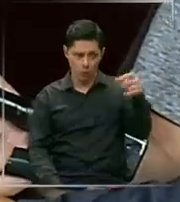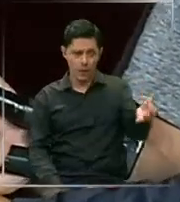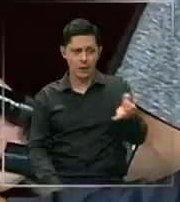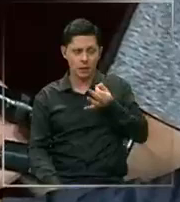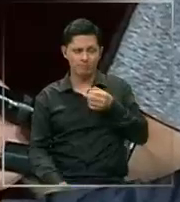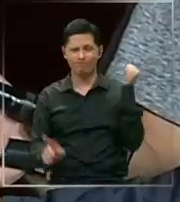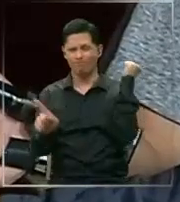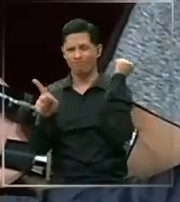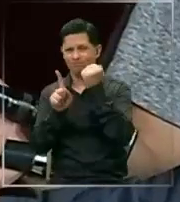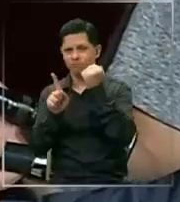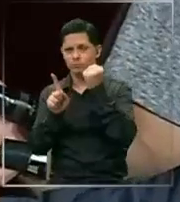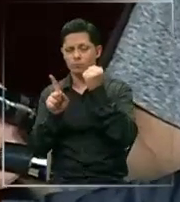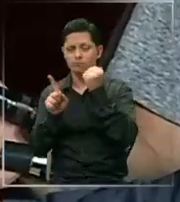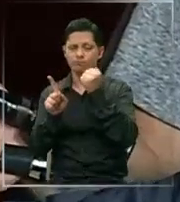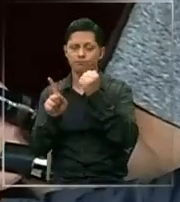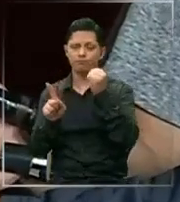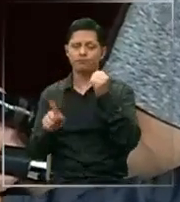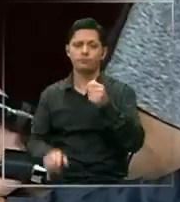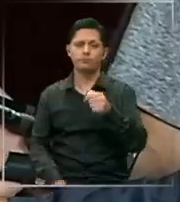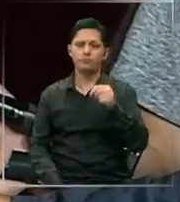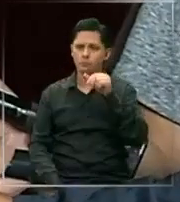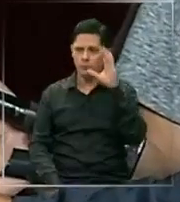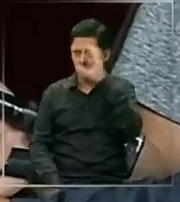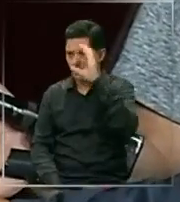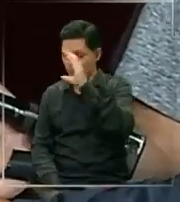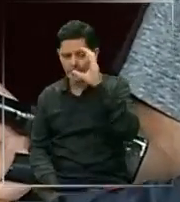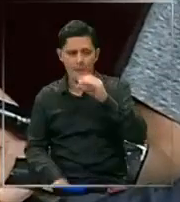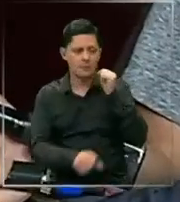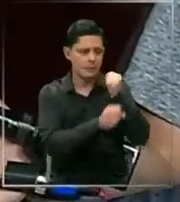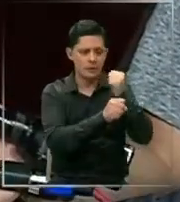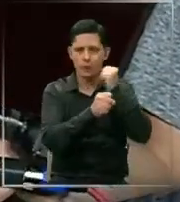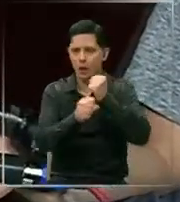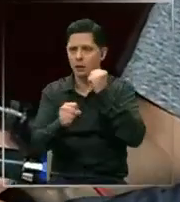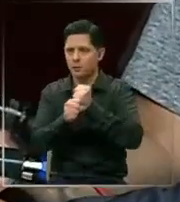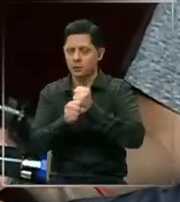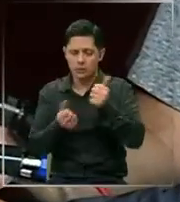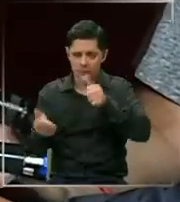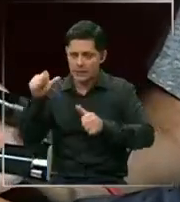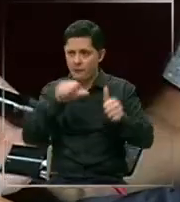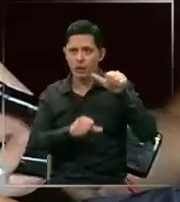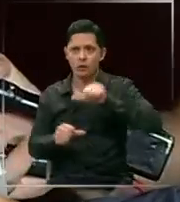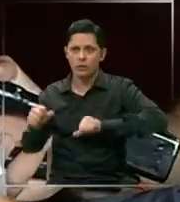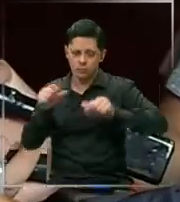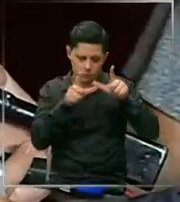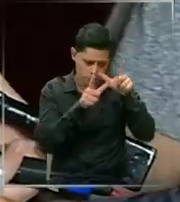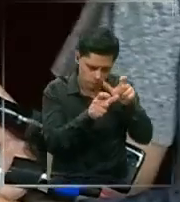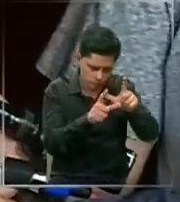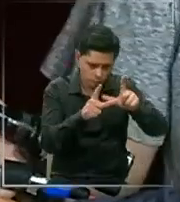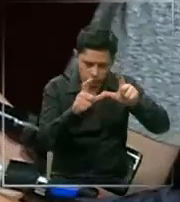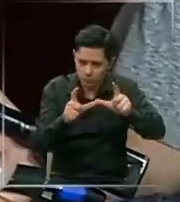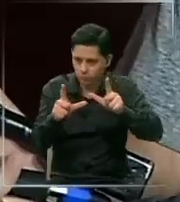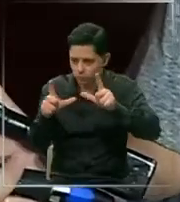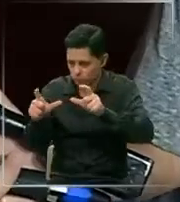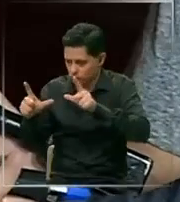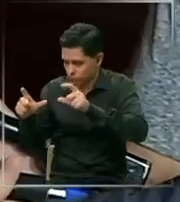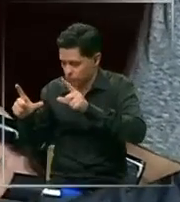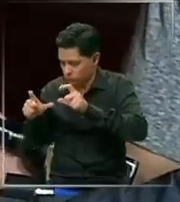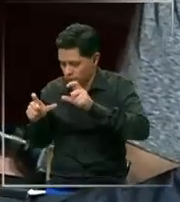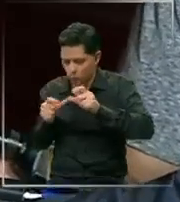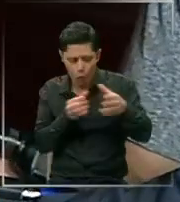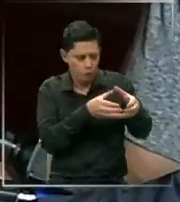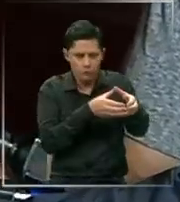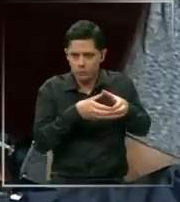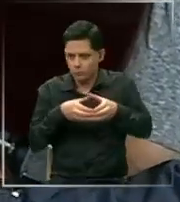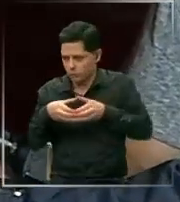recién, por lo cual hicimos el trabajo correspondiente científico-técnico con nuestros peritos, nuestros especialistas, y luego de